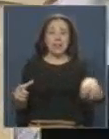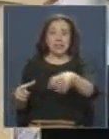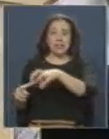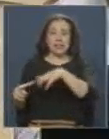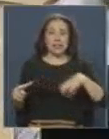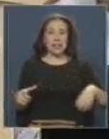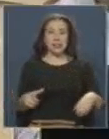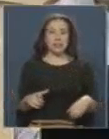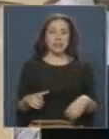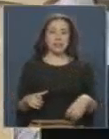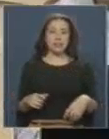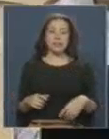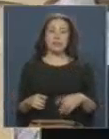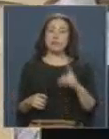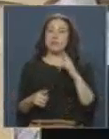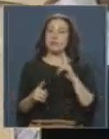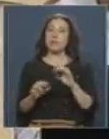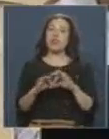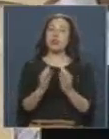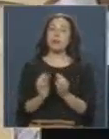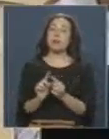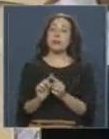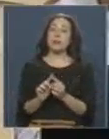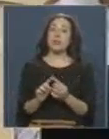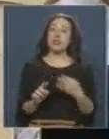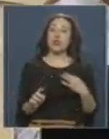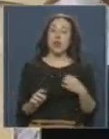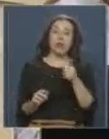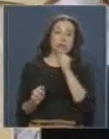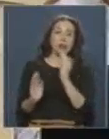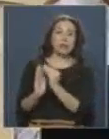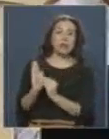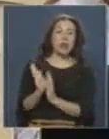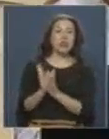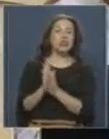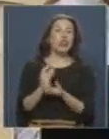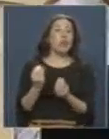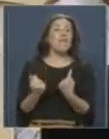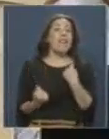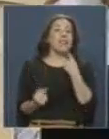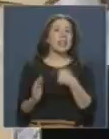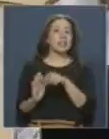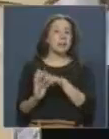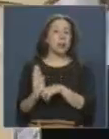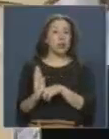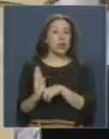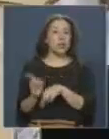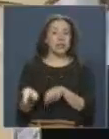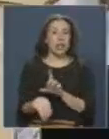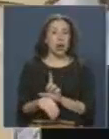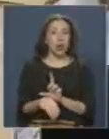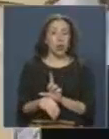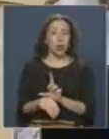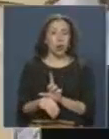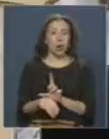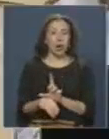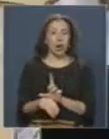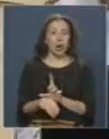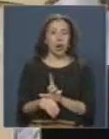participación ciudadana. No se han contemplado todos los impactos en este proyecto. Es una zona que vive del turismo